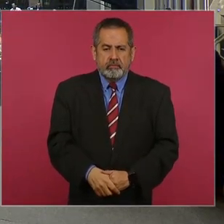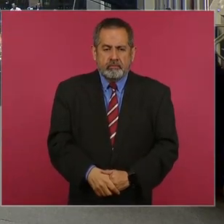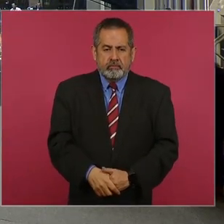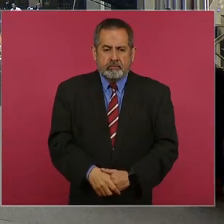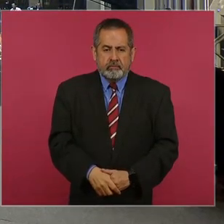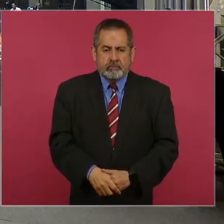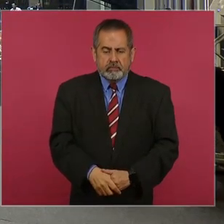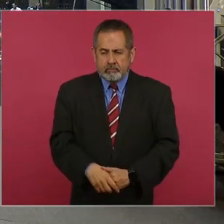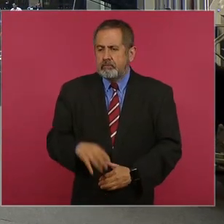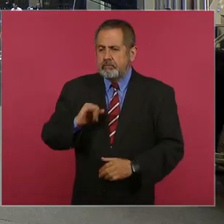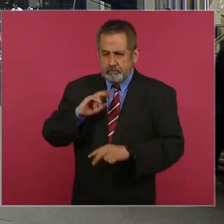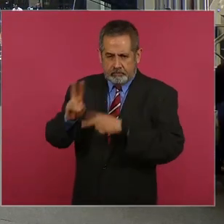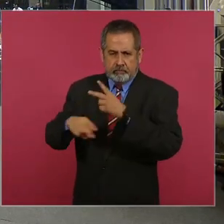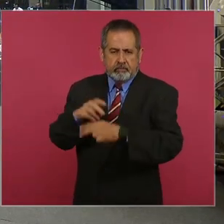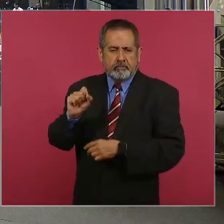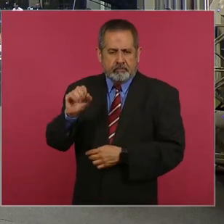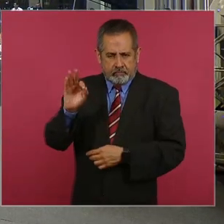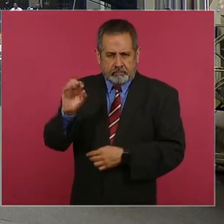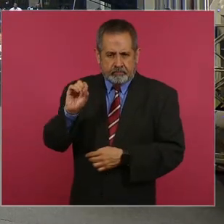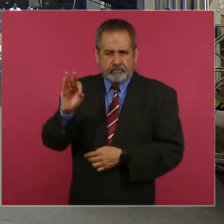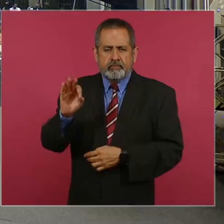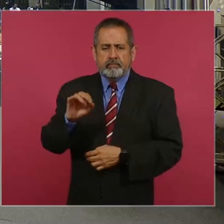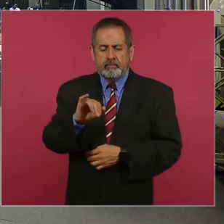si vamos a San Francisco